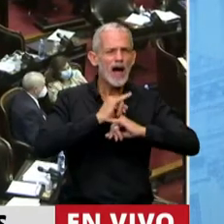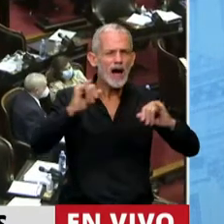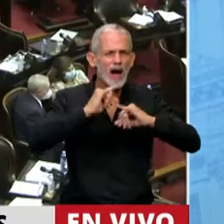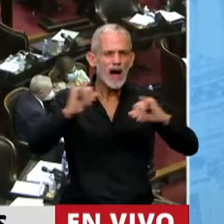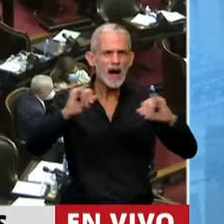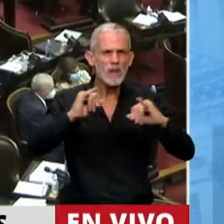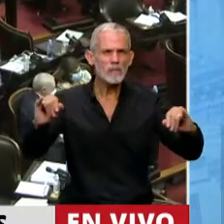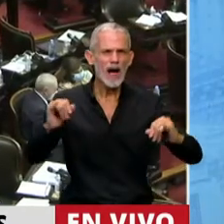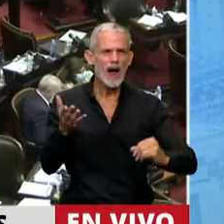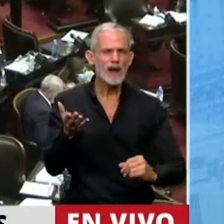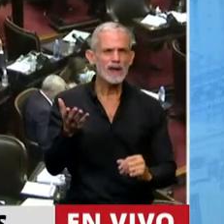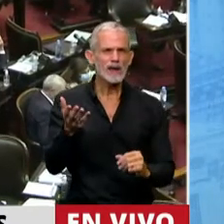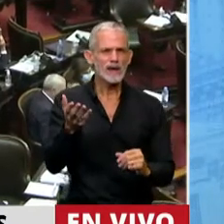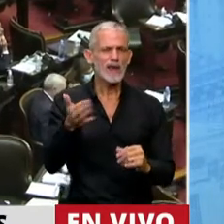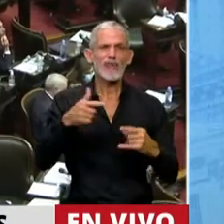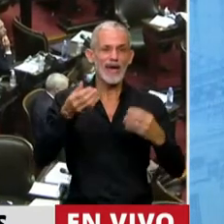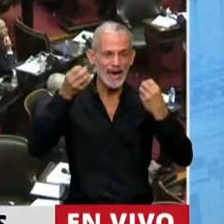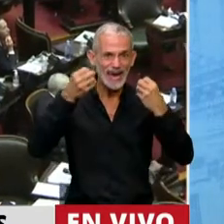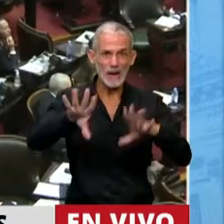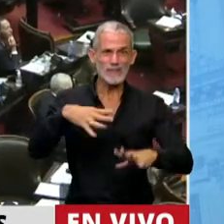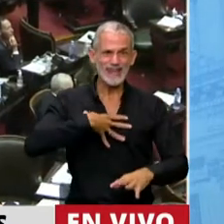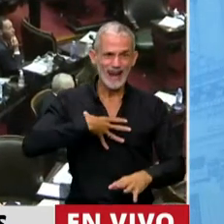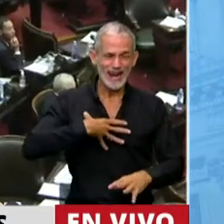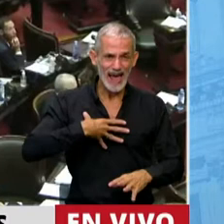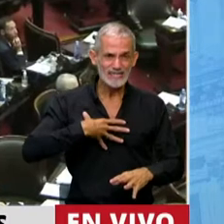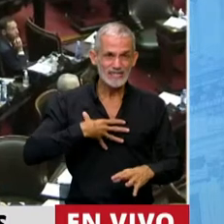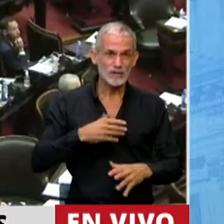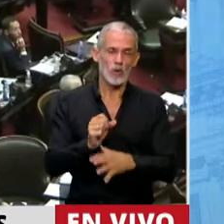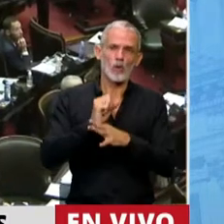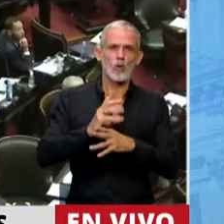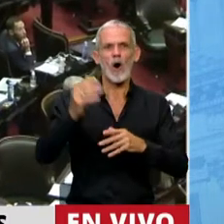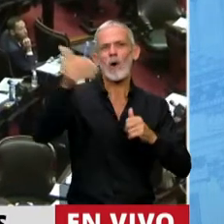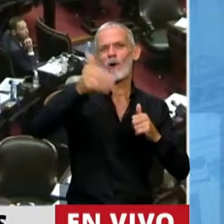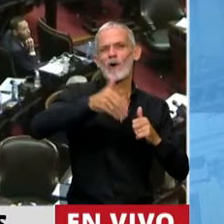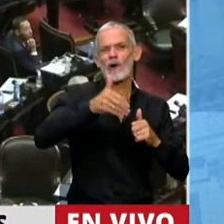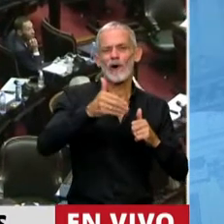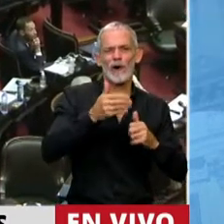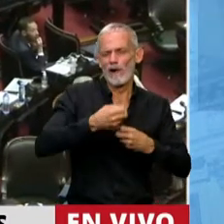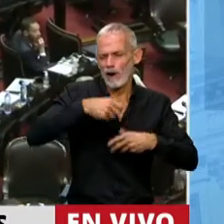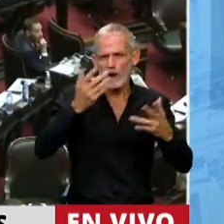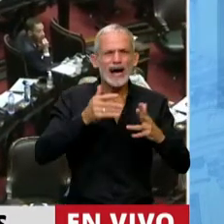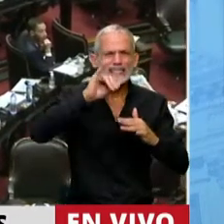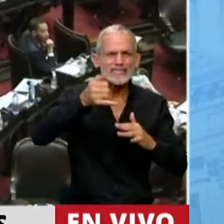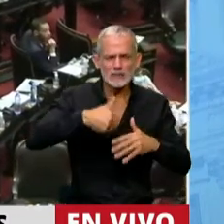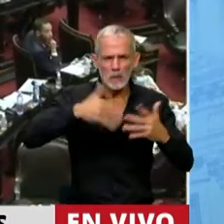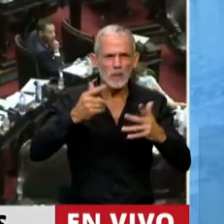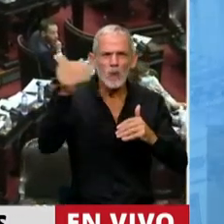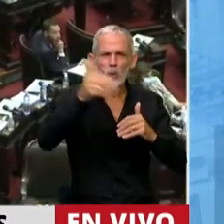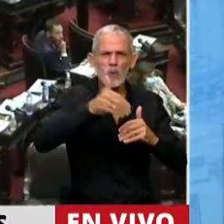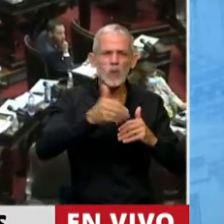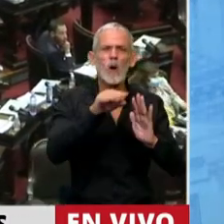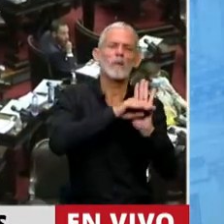campaña de iniciar las clases, la famosa presencialidad a cualquier costo,